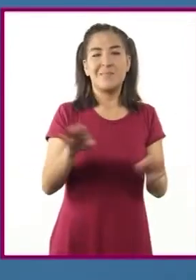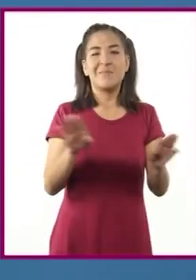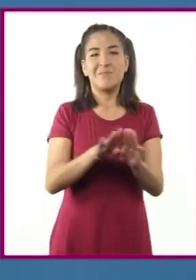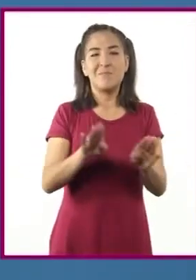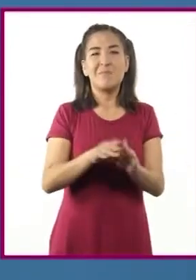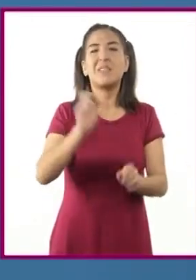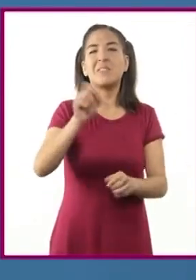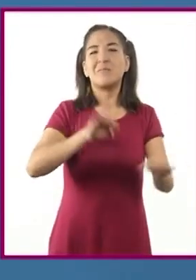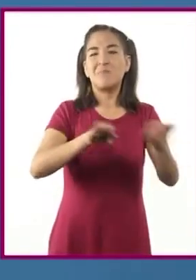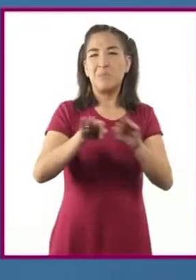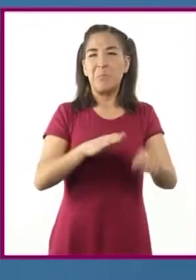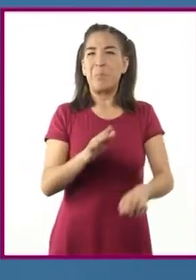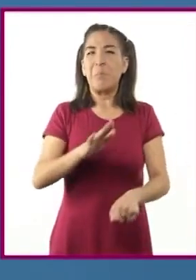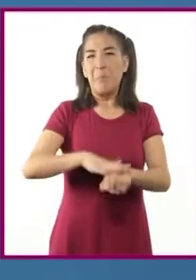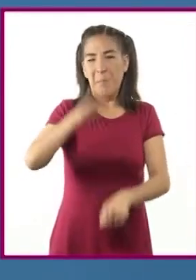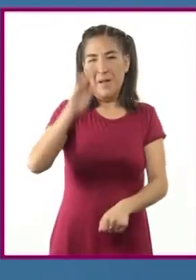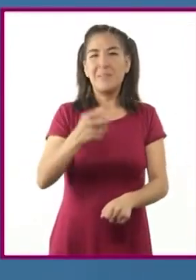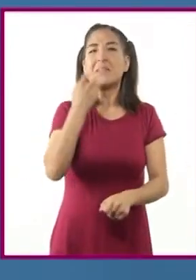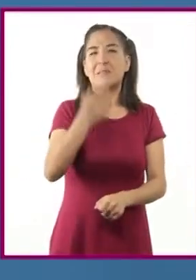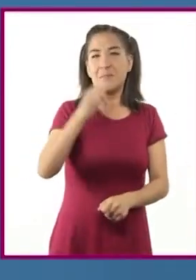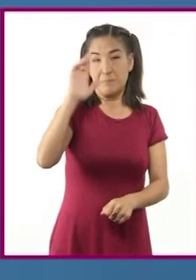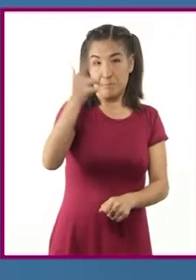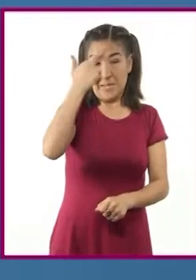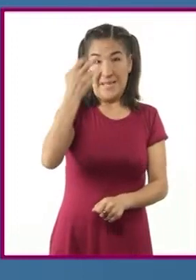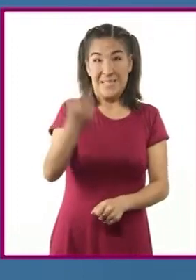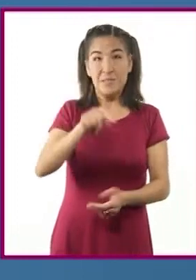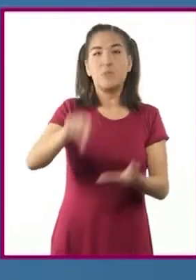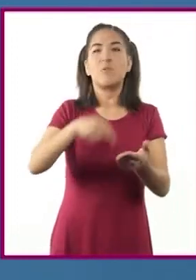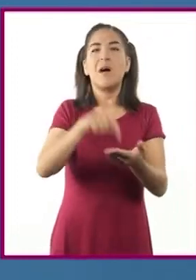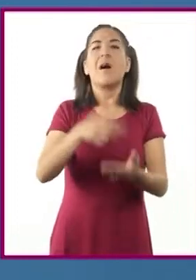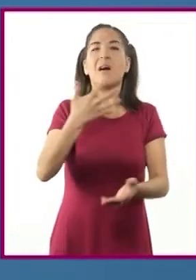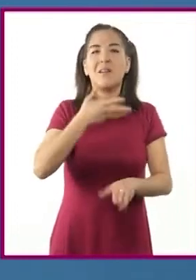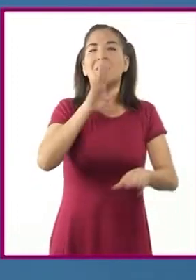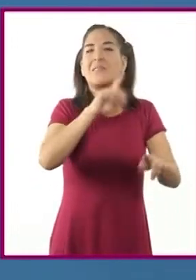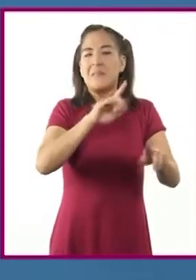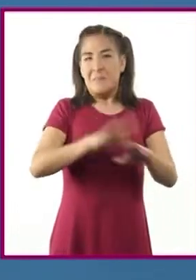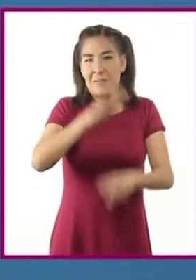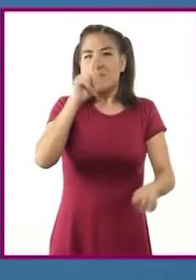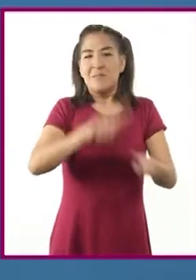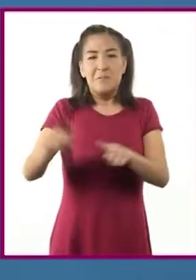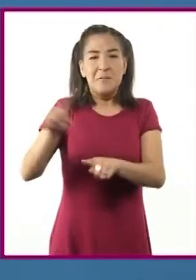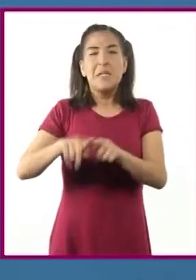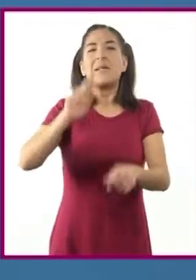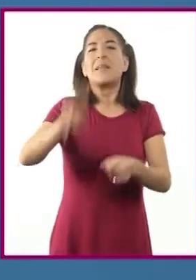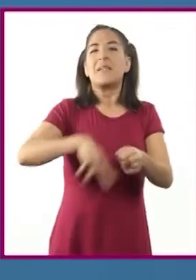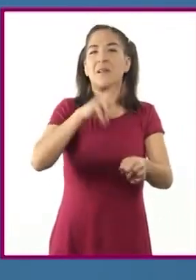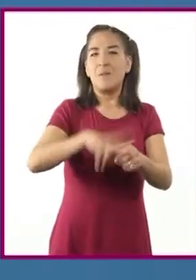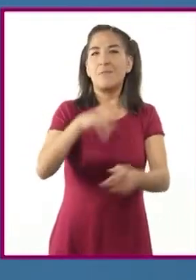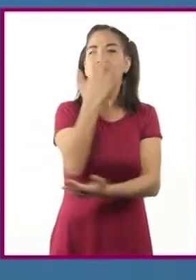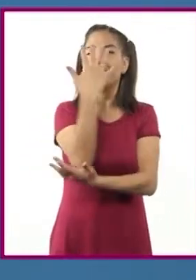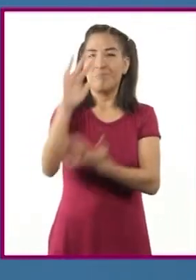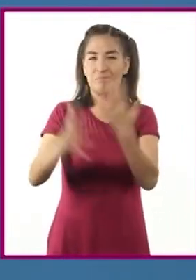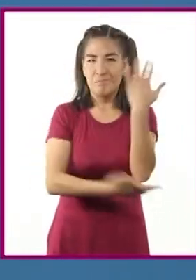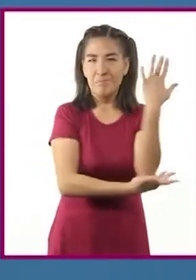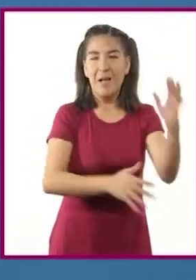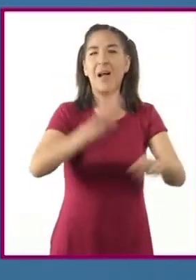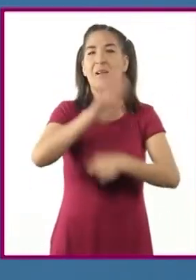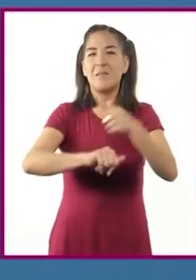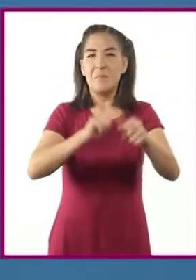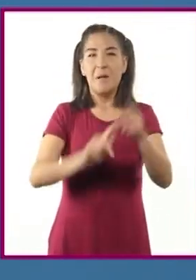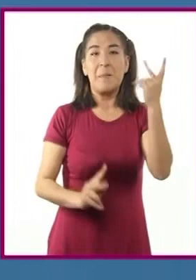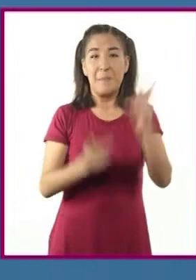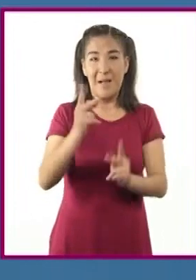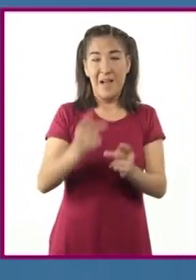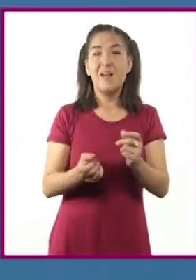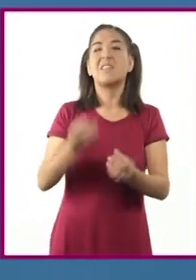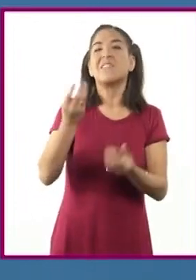sobreexplotación. Recordemos que en estos lugares existen gran disponibilidad de recursos naturales. Sin embargo, muchas empresas